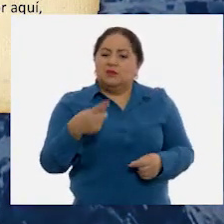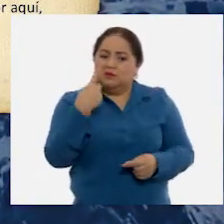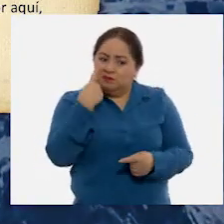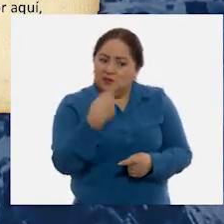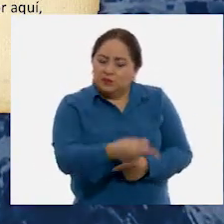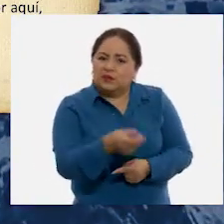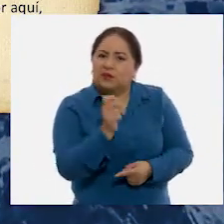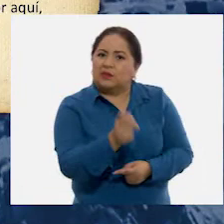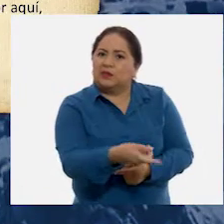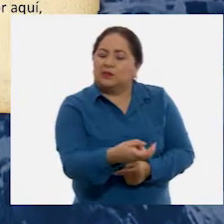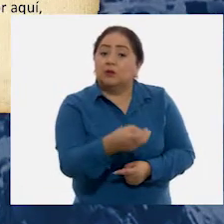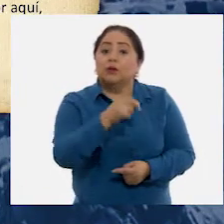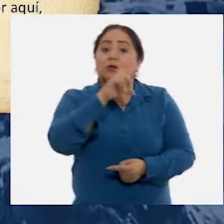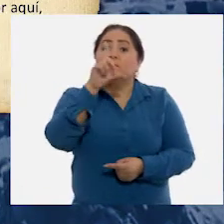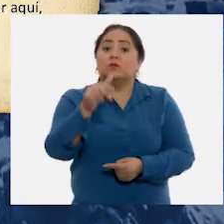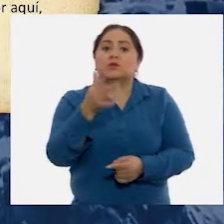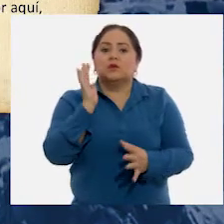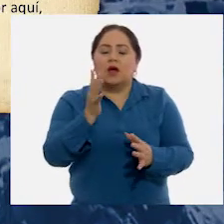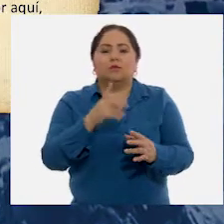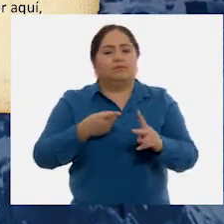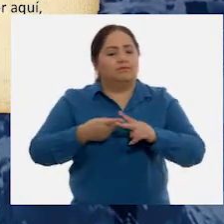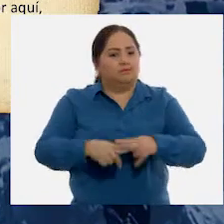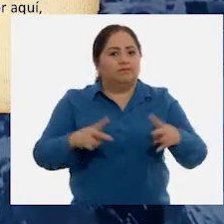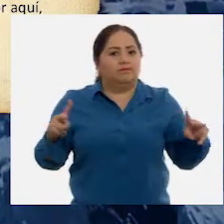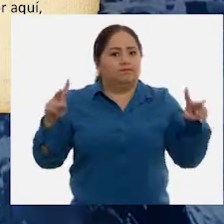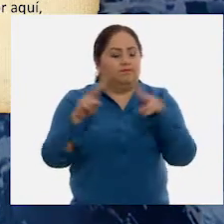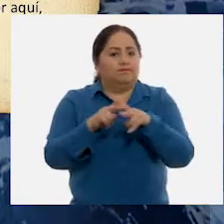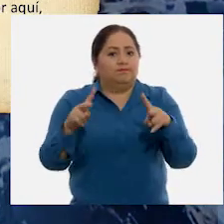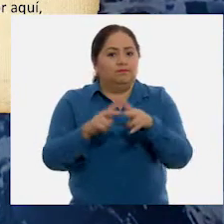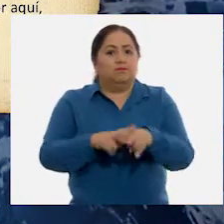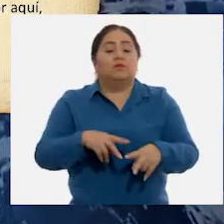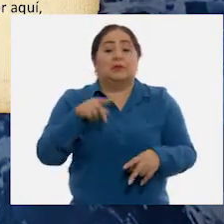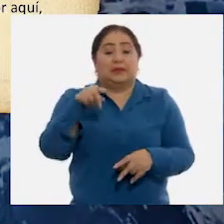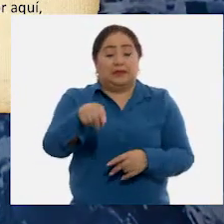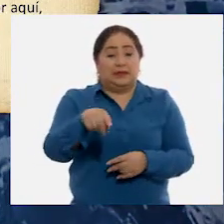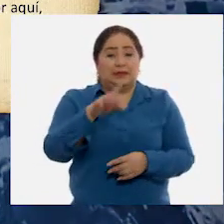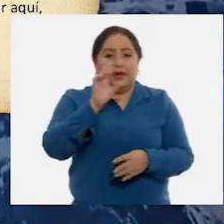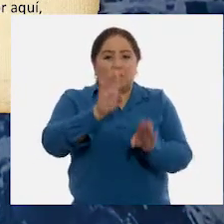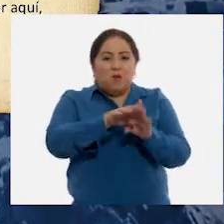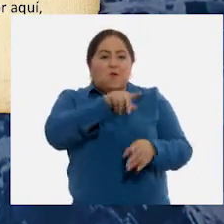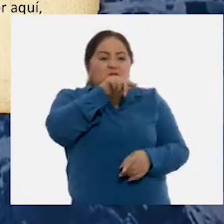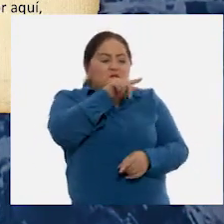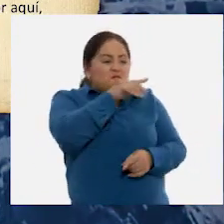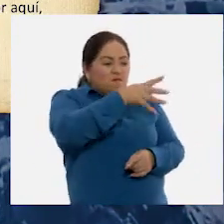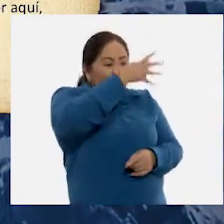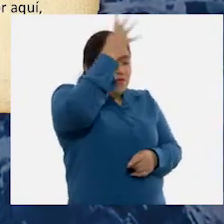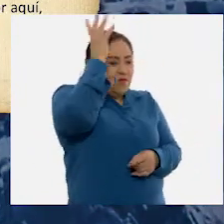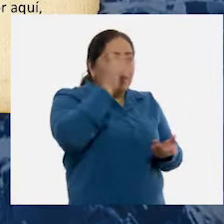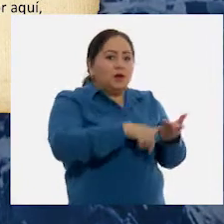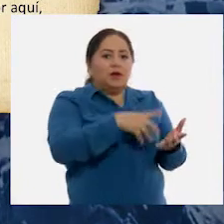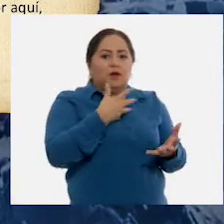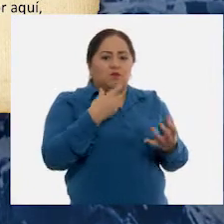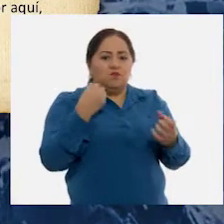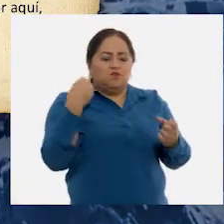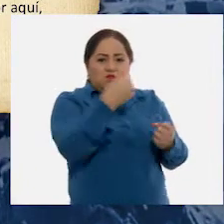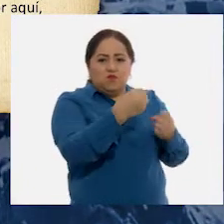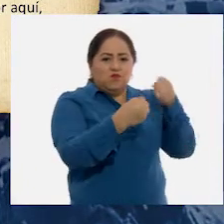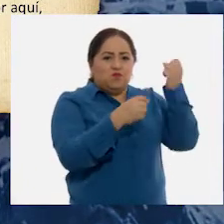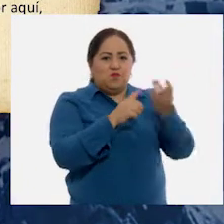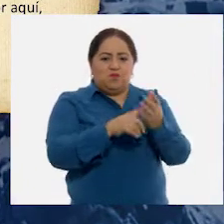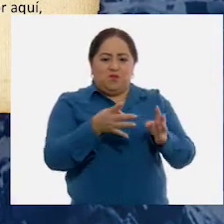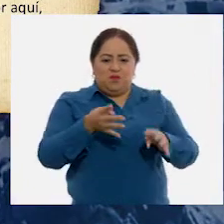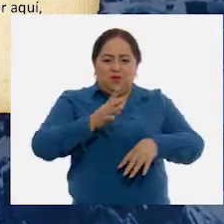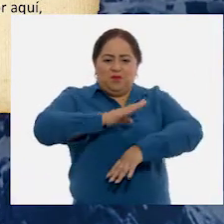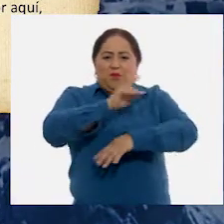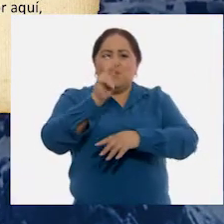eso. Llegó la hora de pelear, y como quien les riega maíz a las gallinas, allí van puños y puños de plomo para